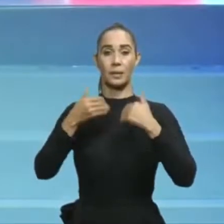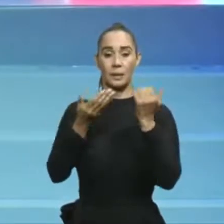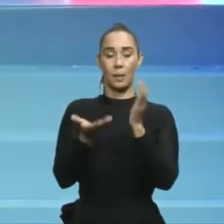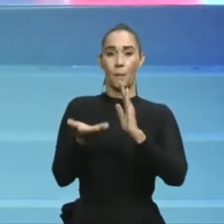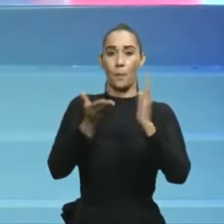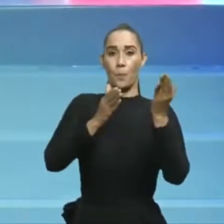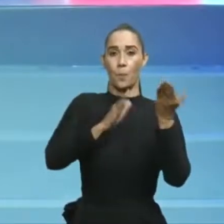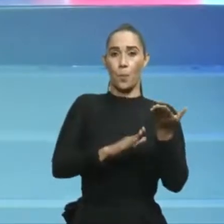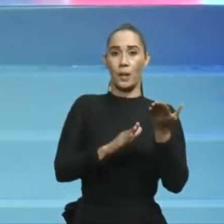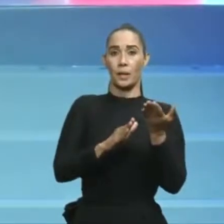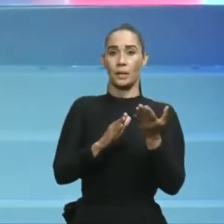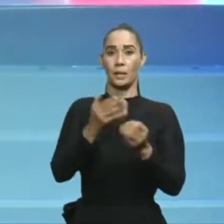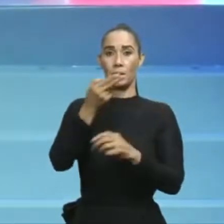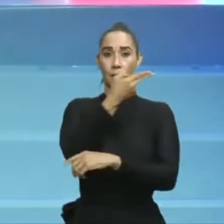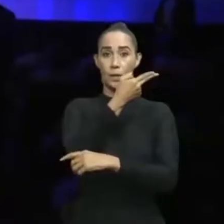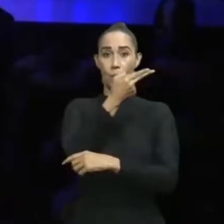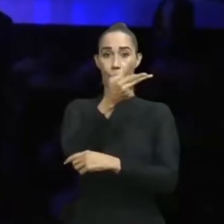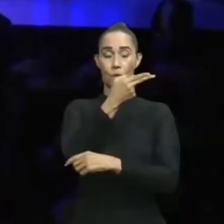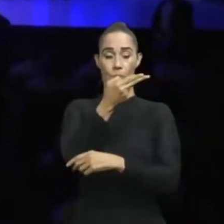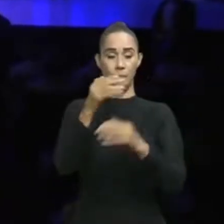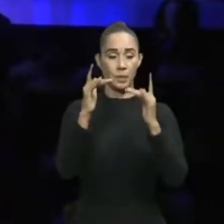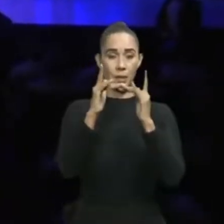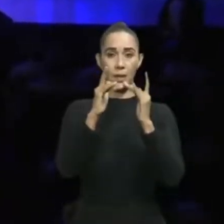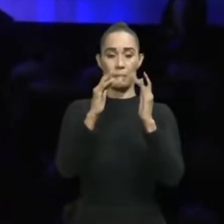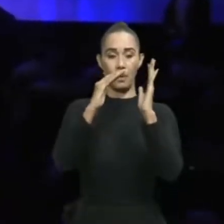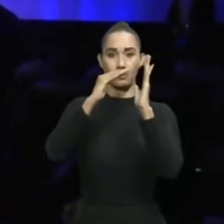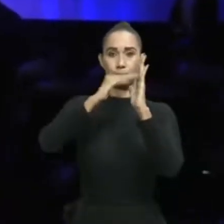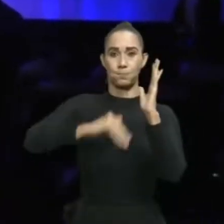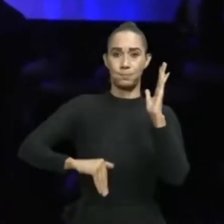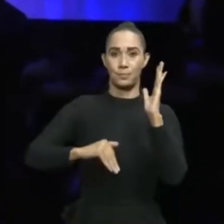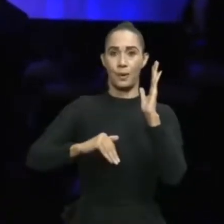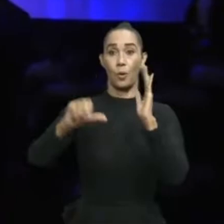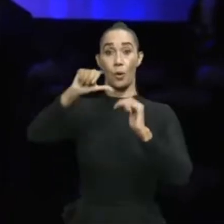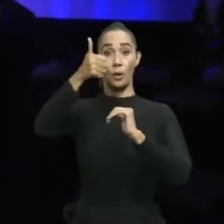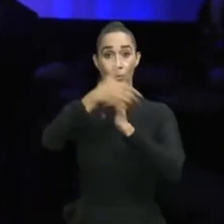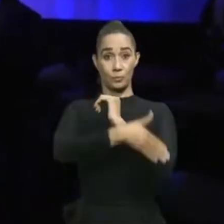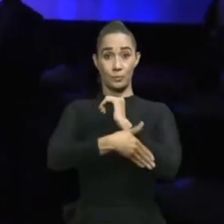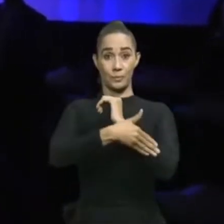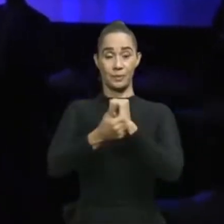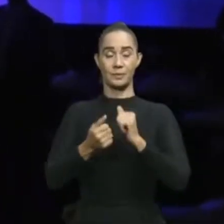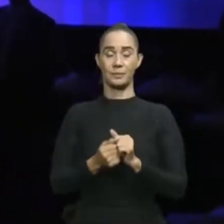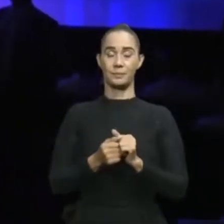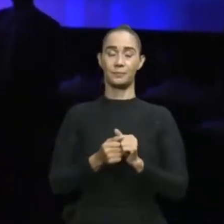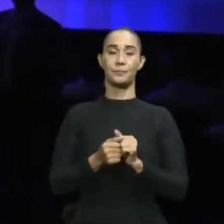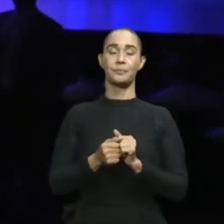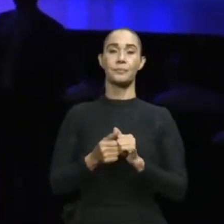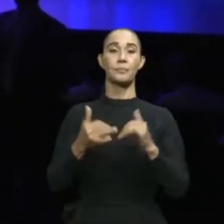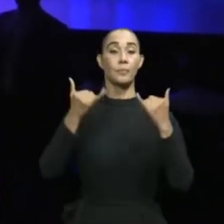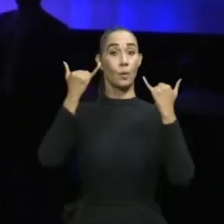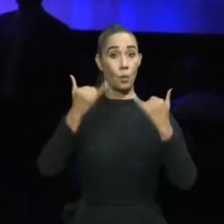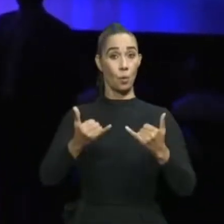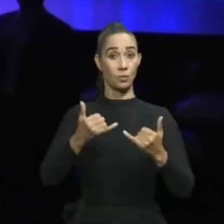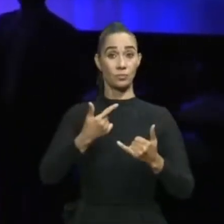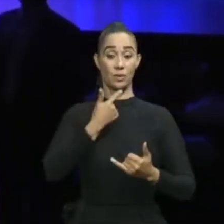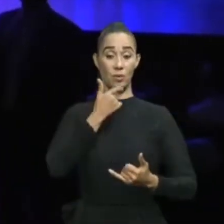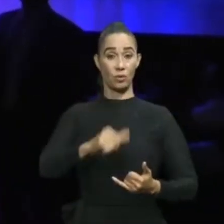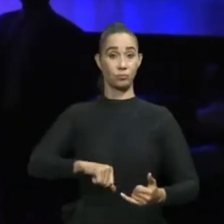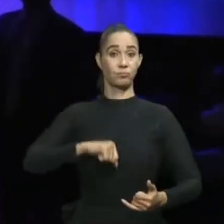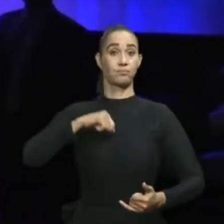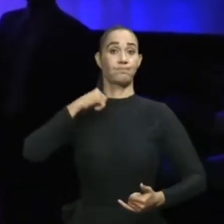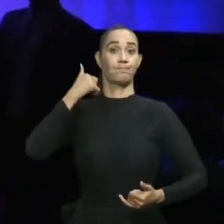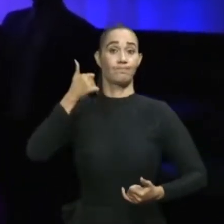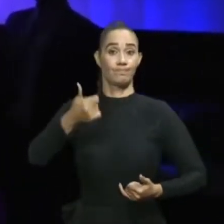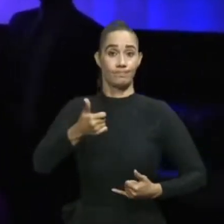presión hospitalario más bajos del mundo al día de hoy y lo digo con orgullo la